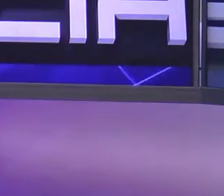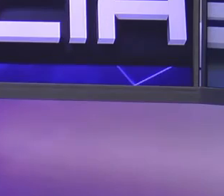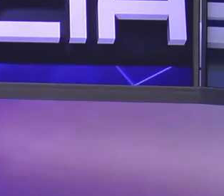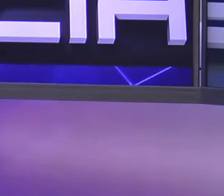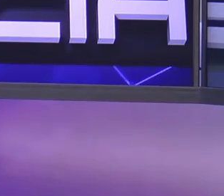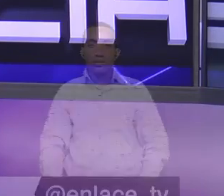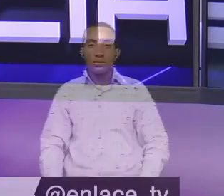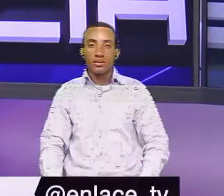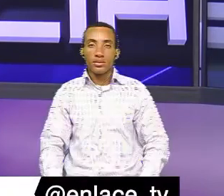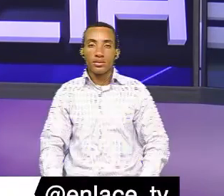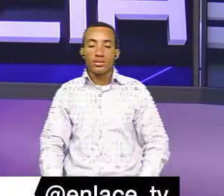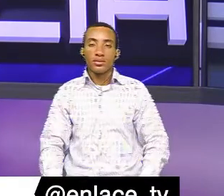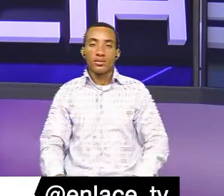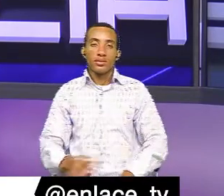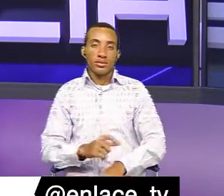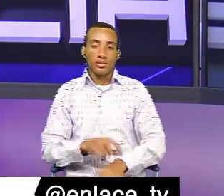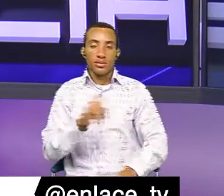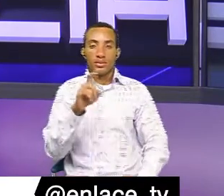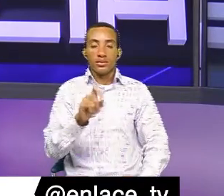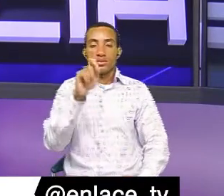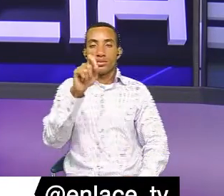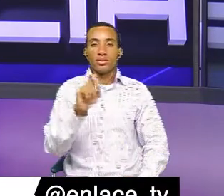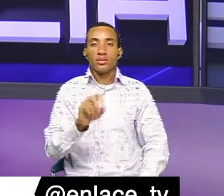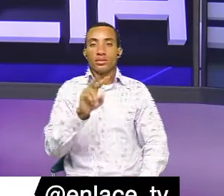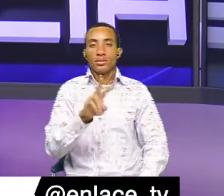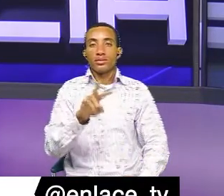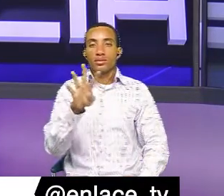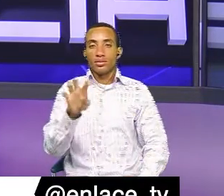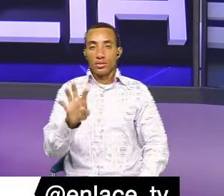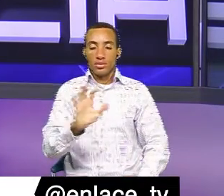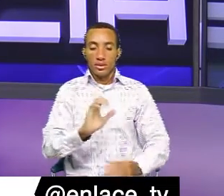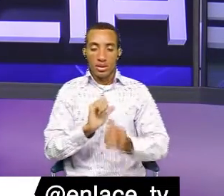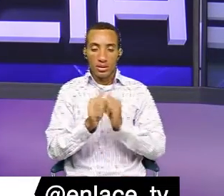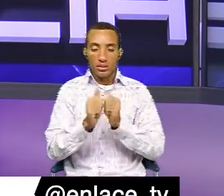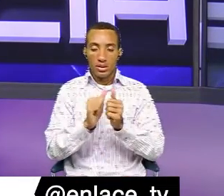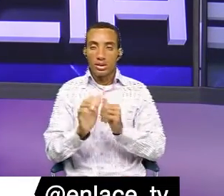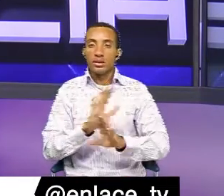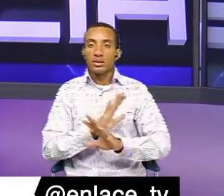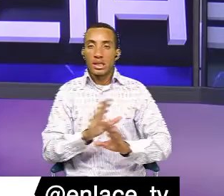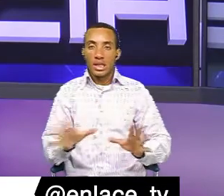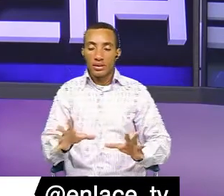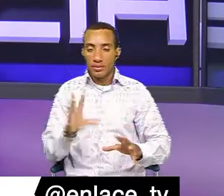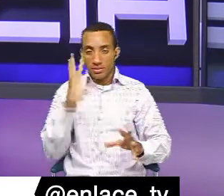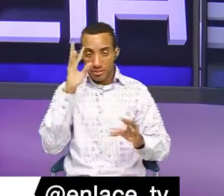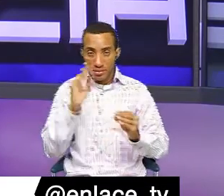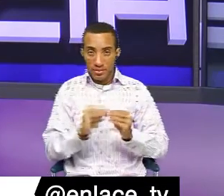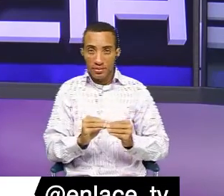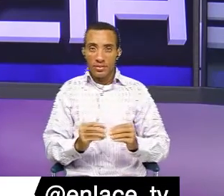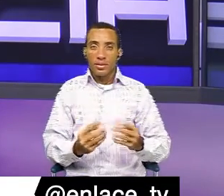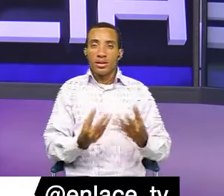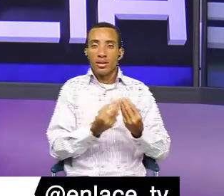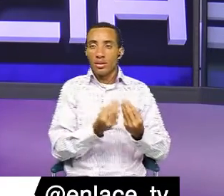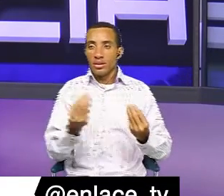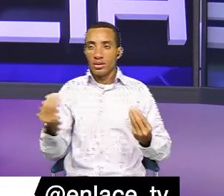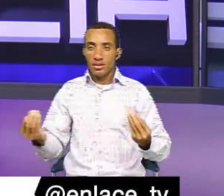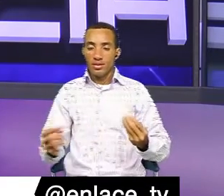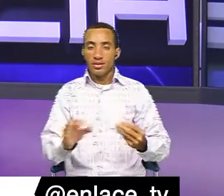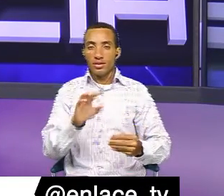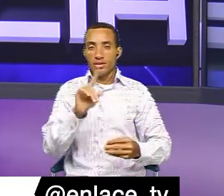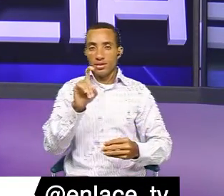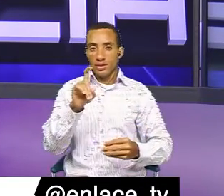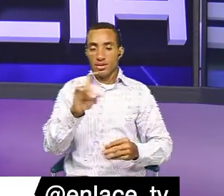Seis 6:29 minutos de la tarde, llegan los deportes a Enlace Televisión. Ya fueron definidos los 6 equipos que jugarán el 14º hexagonal